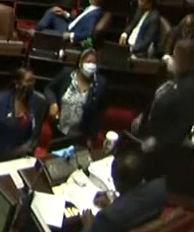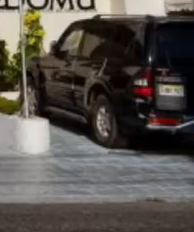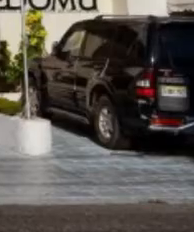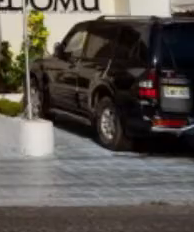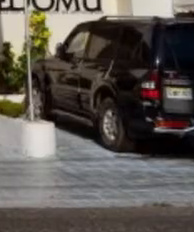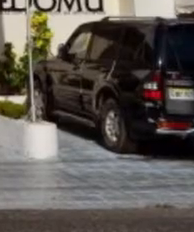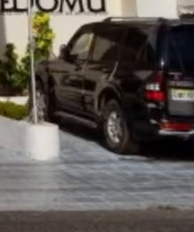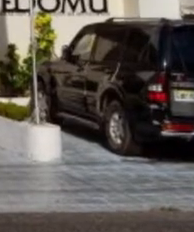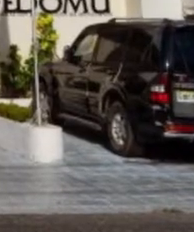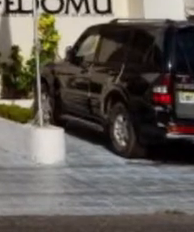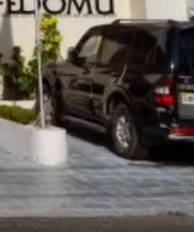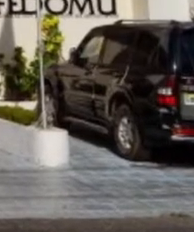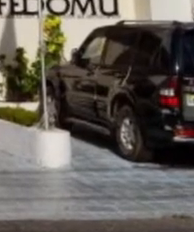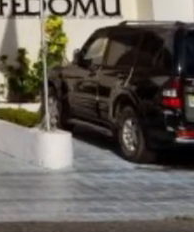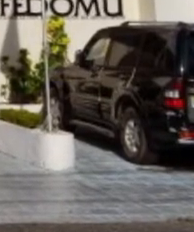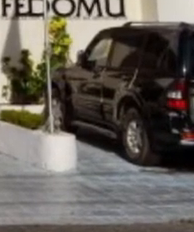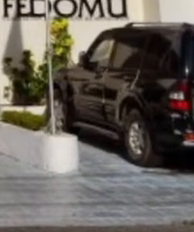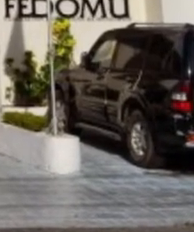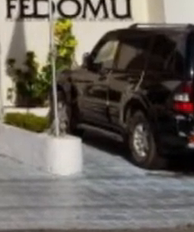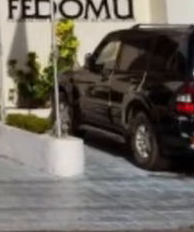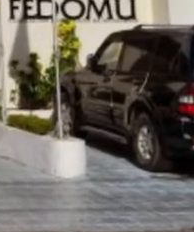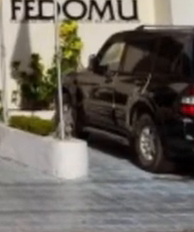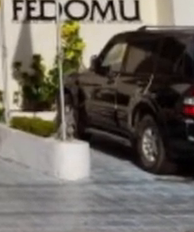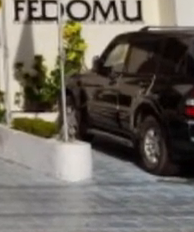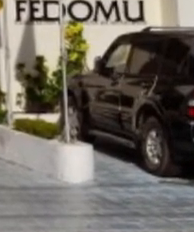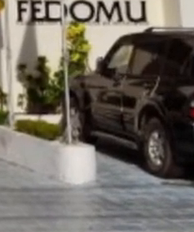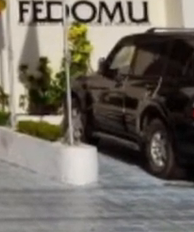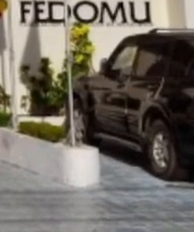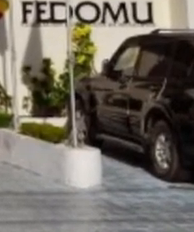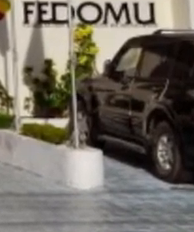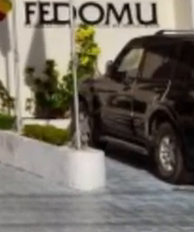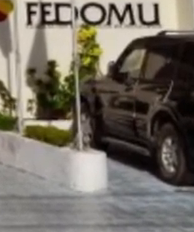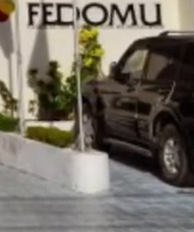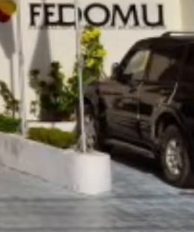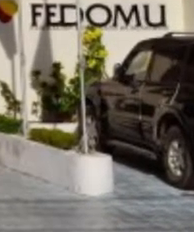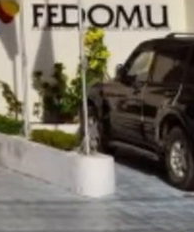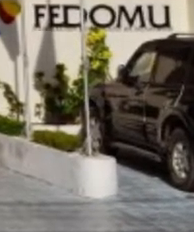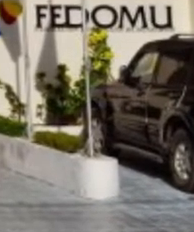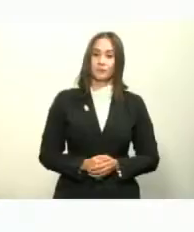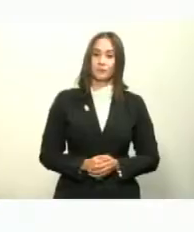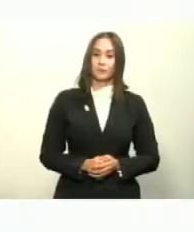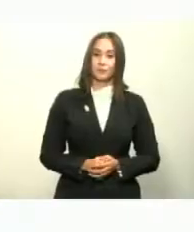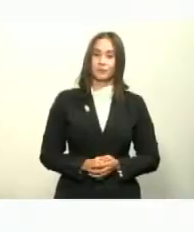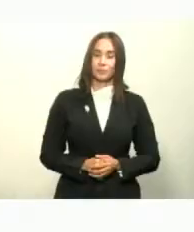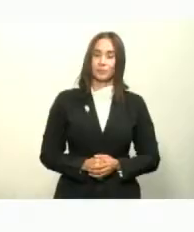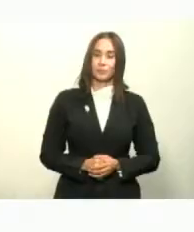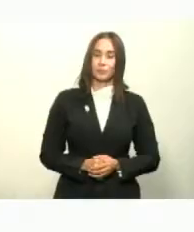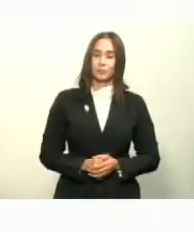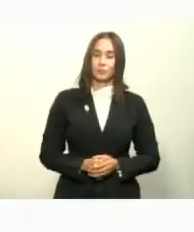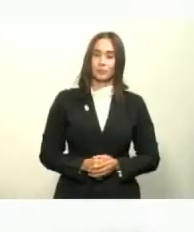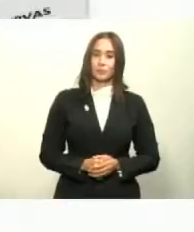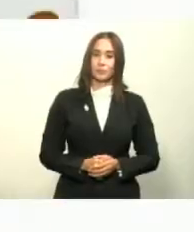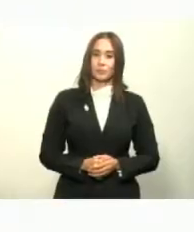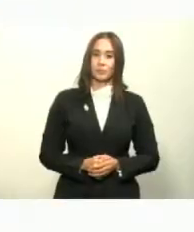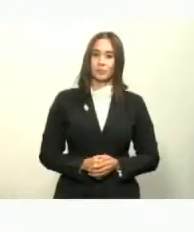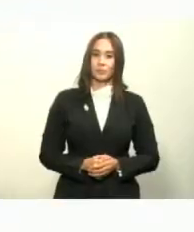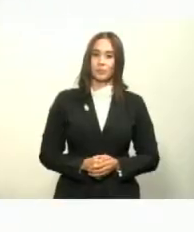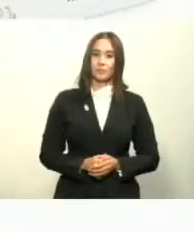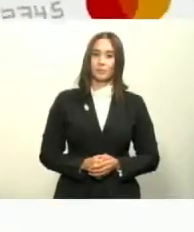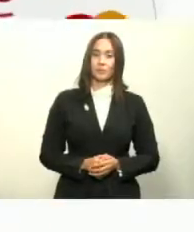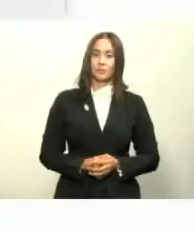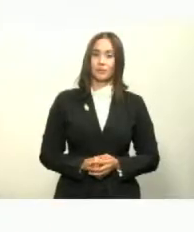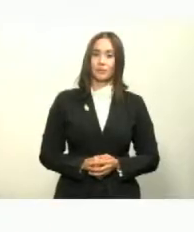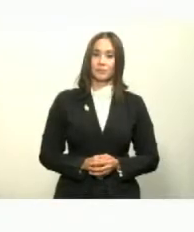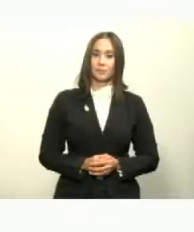y la Federación Dominicana de Municipios, FEDOMU, con 75.200. Otras instituciones a las